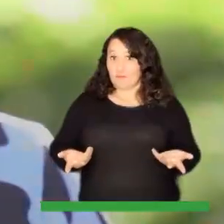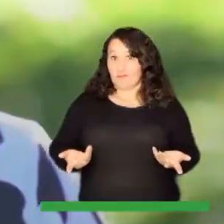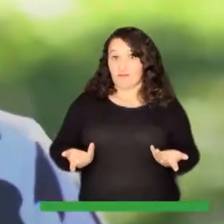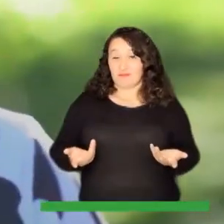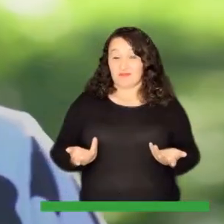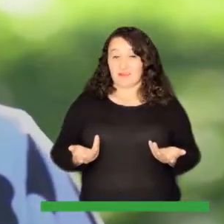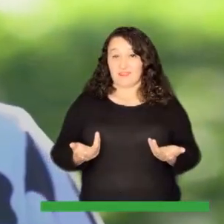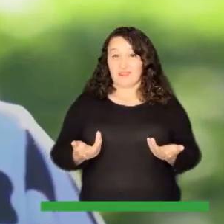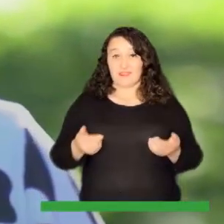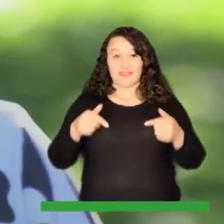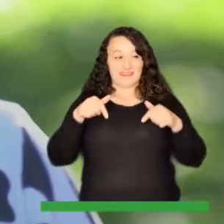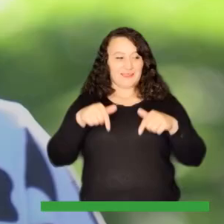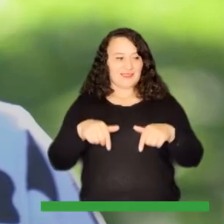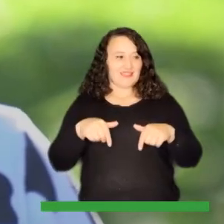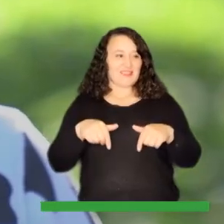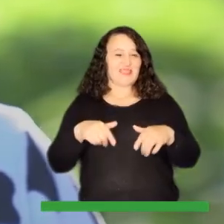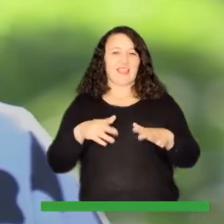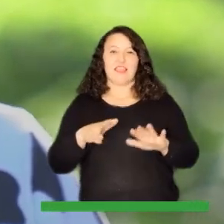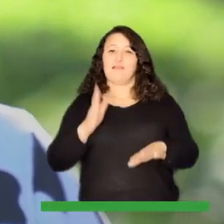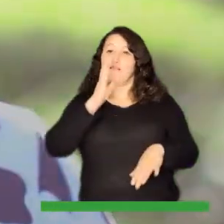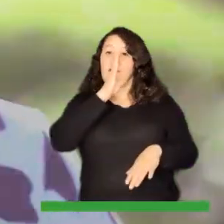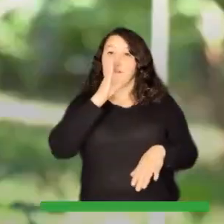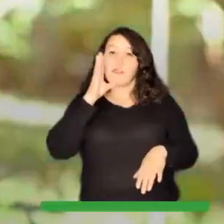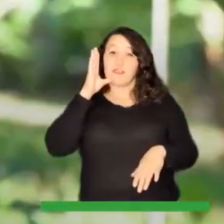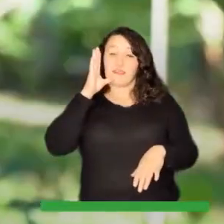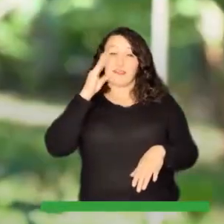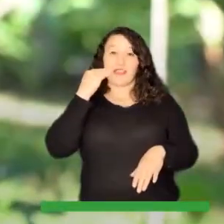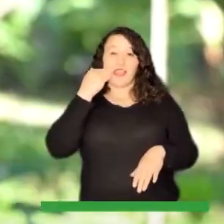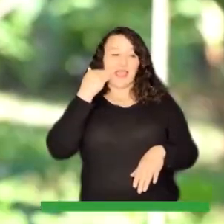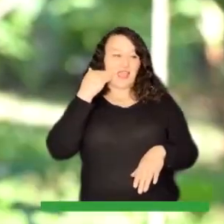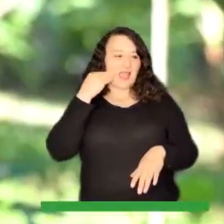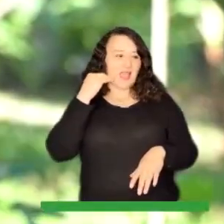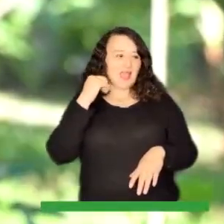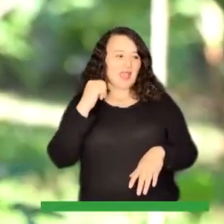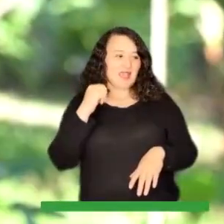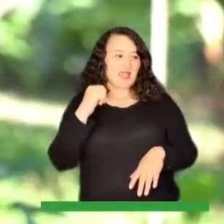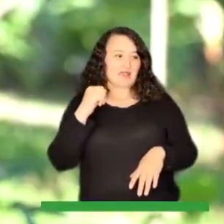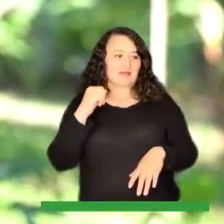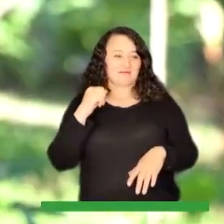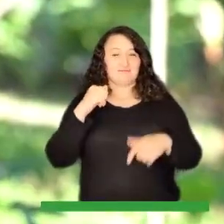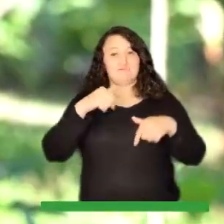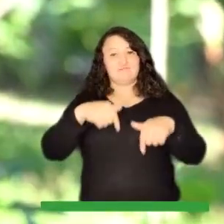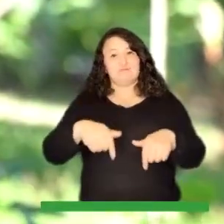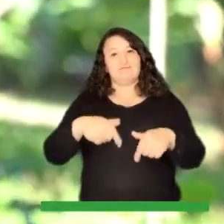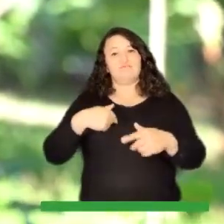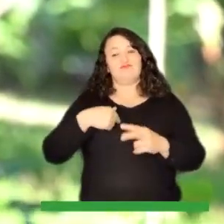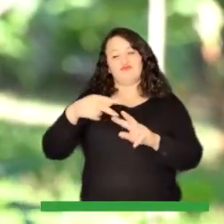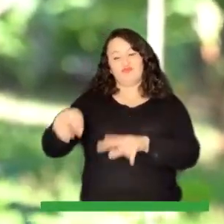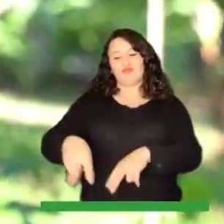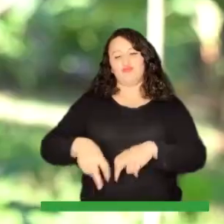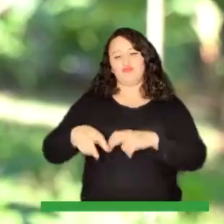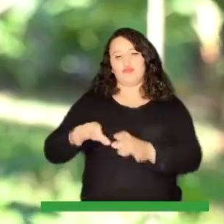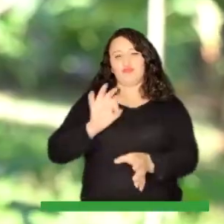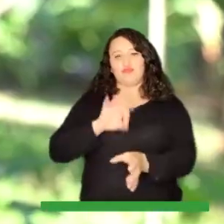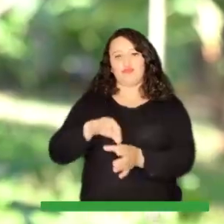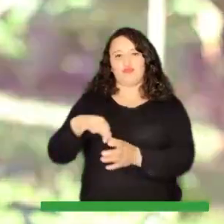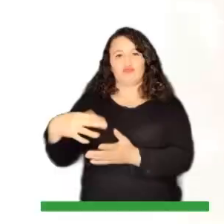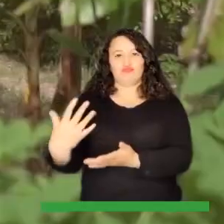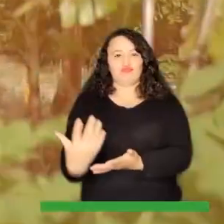Ahora mismo está en la casa o en la finca de la señora Merlinda Wright Watson. Soy